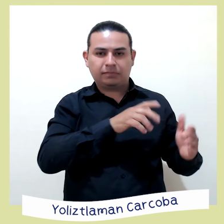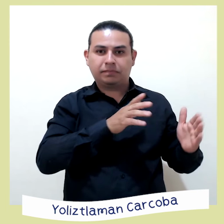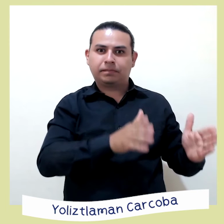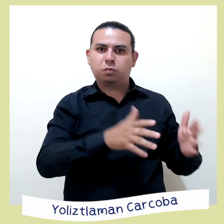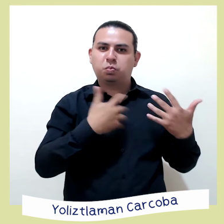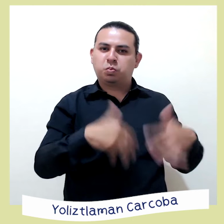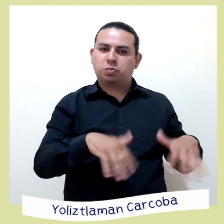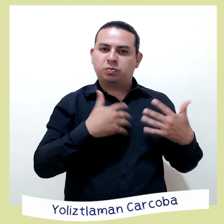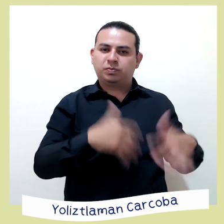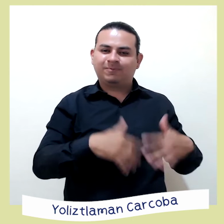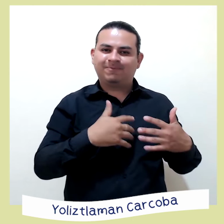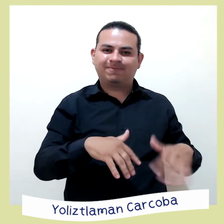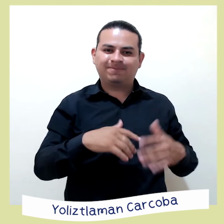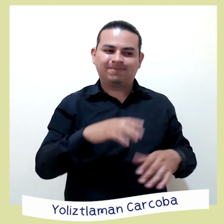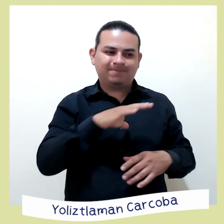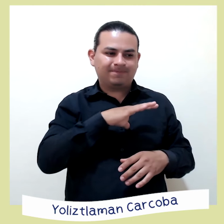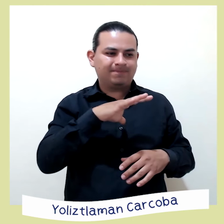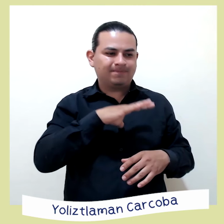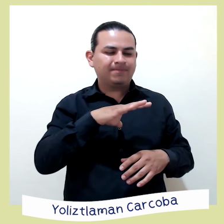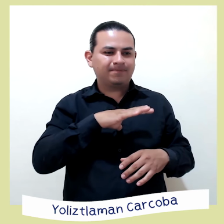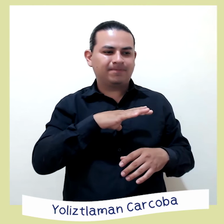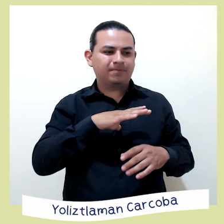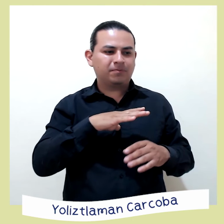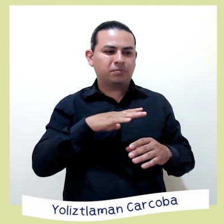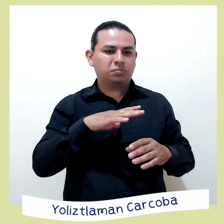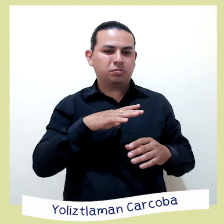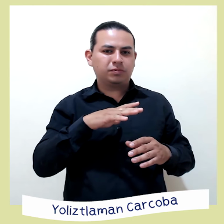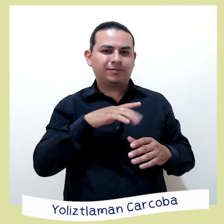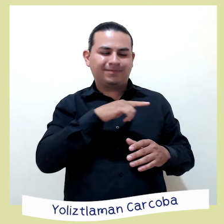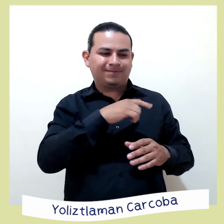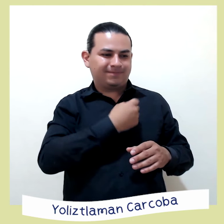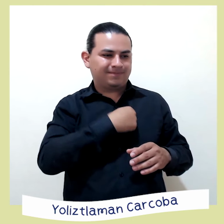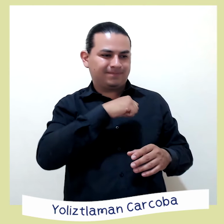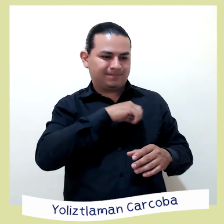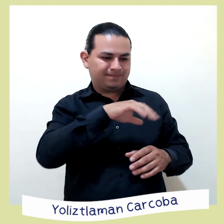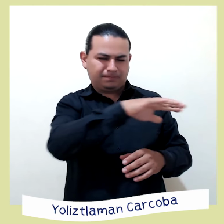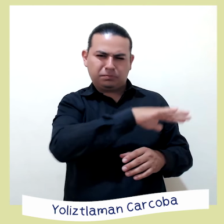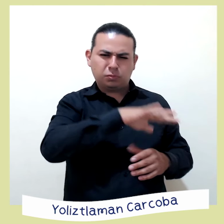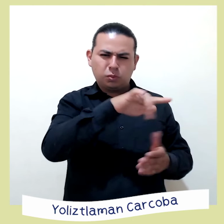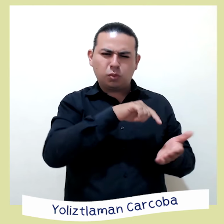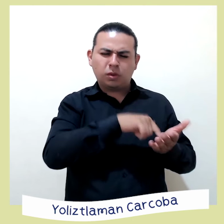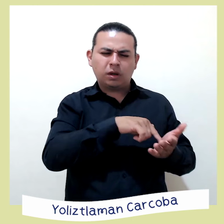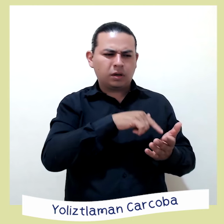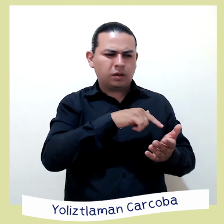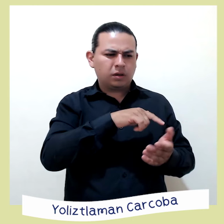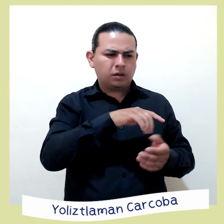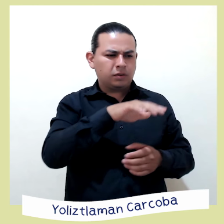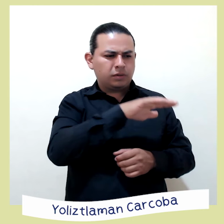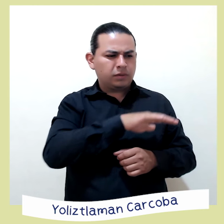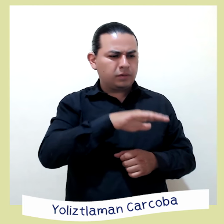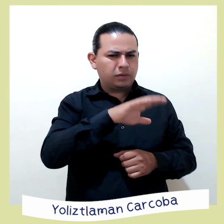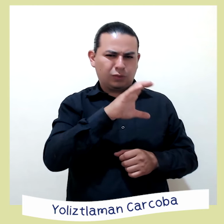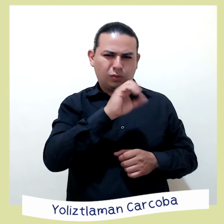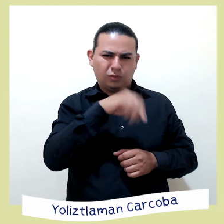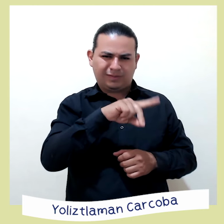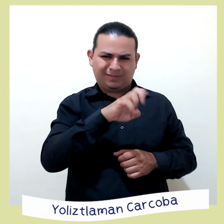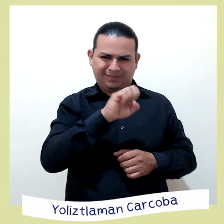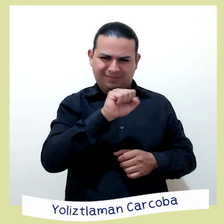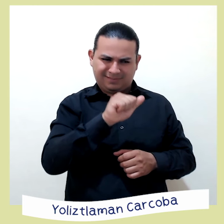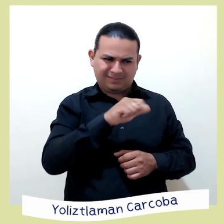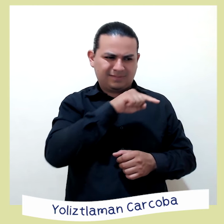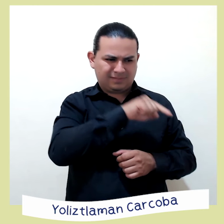gratuito. Hay dos lugares, la colonia de la Clínica Condesa